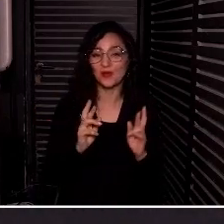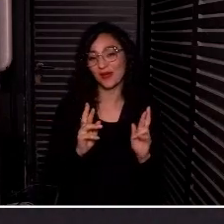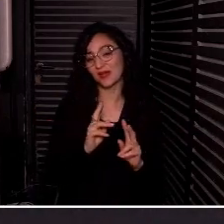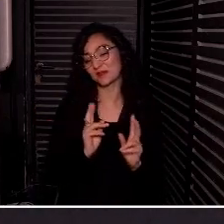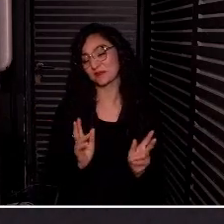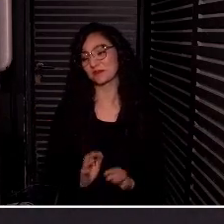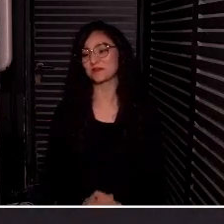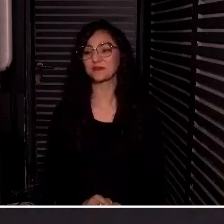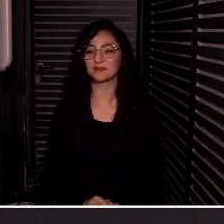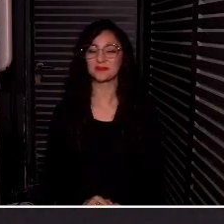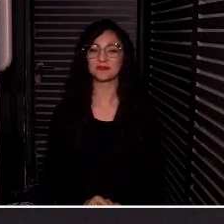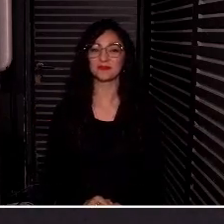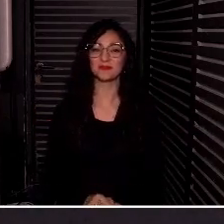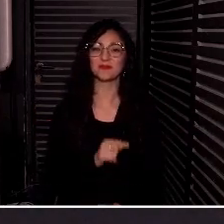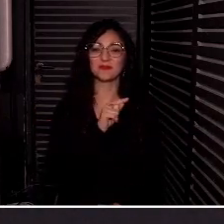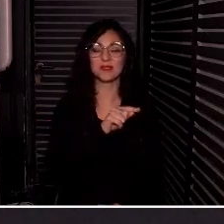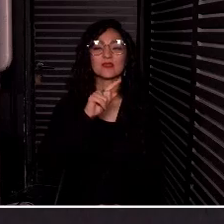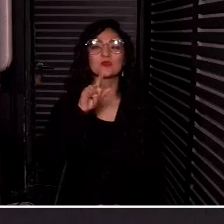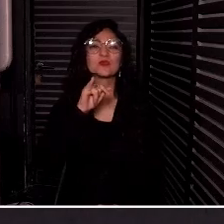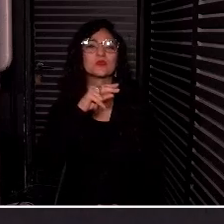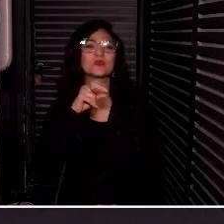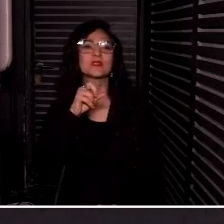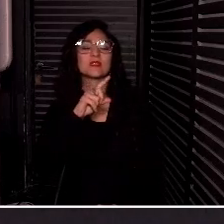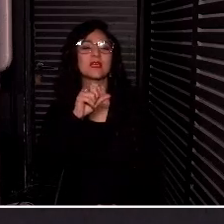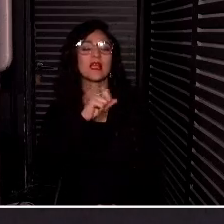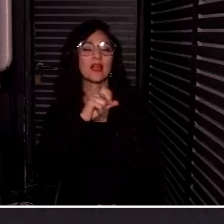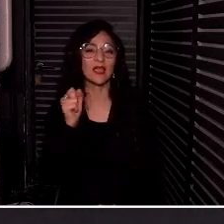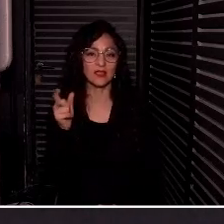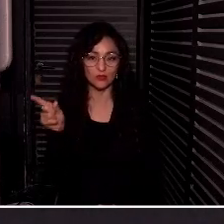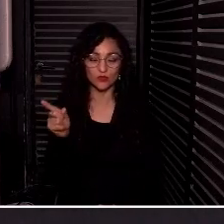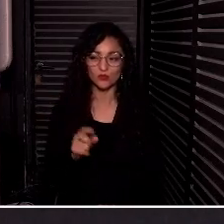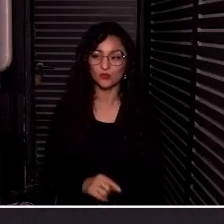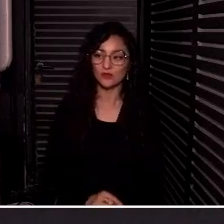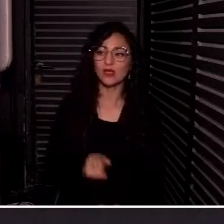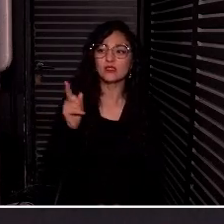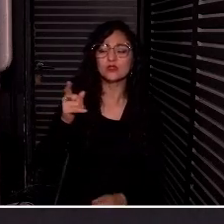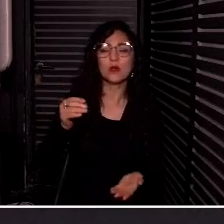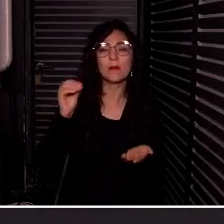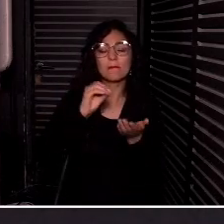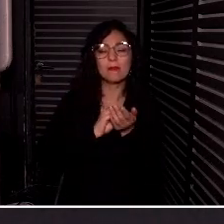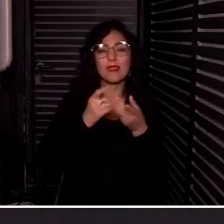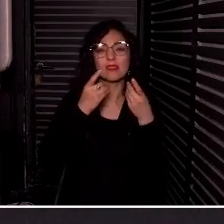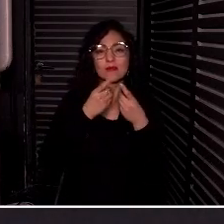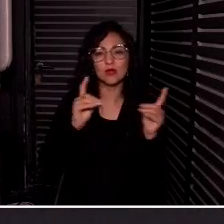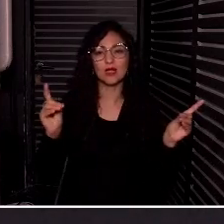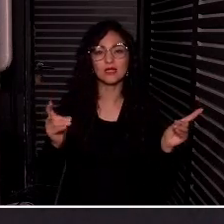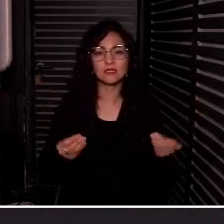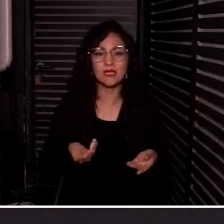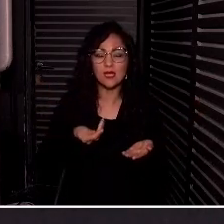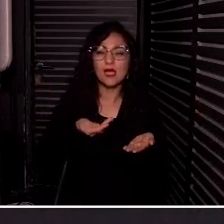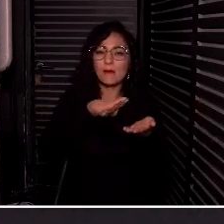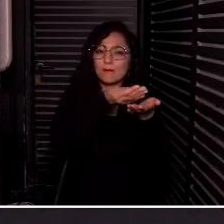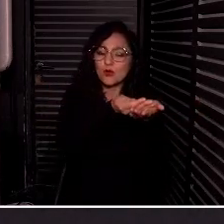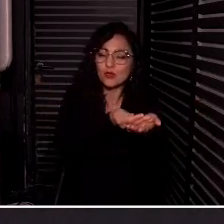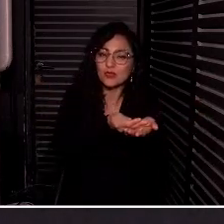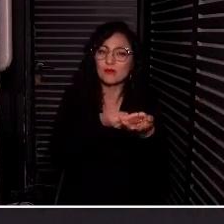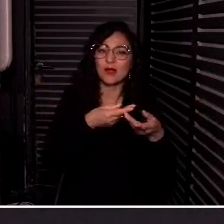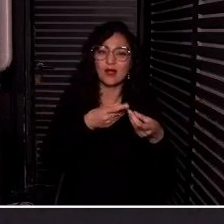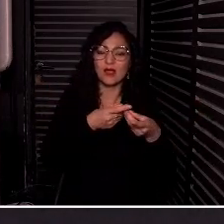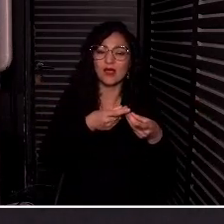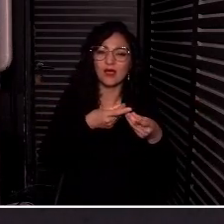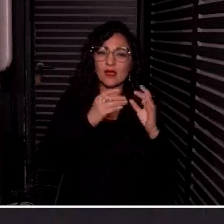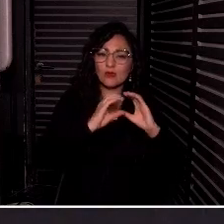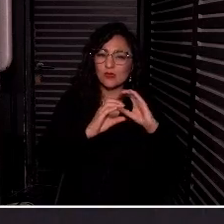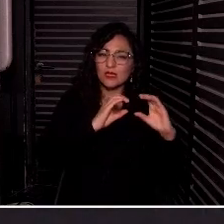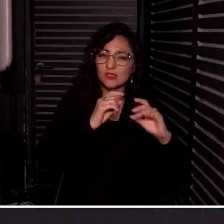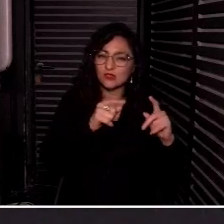y Susana en el informe más amplitud más voces más democracia aportes para las comunicaciones del chile que viene que